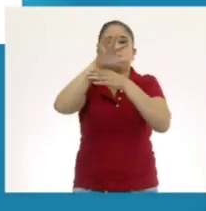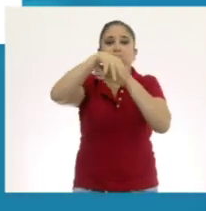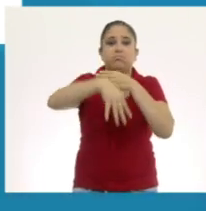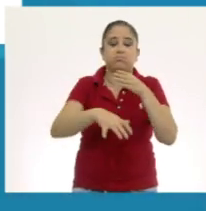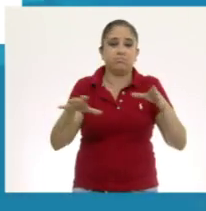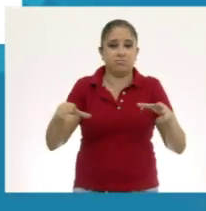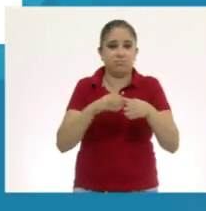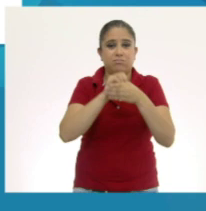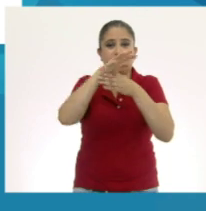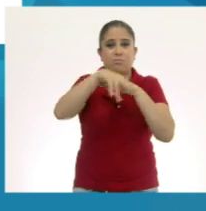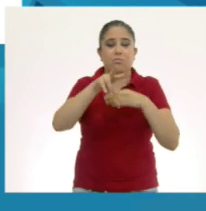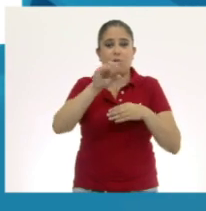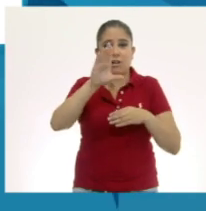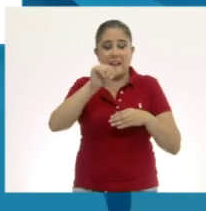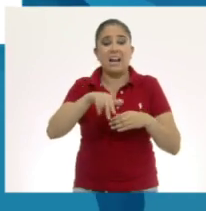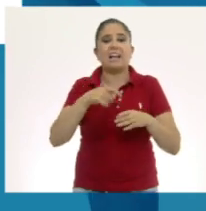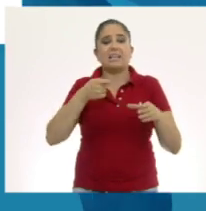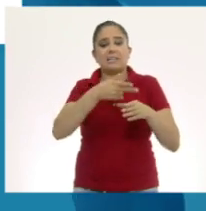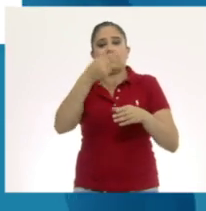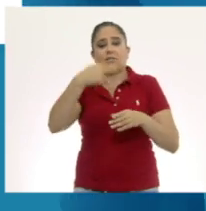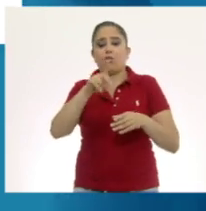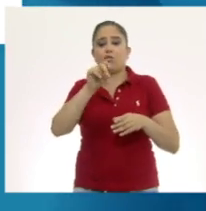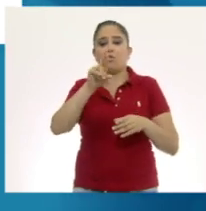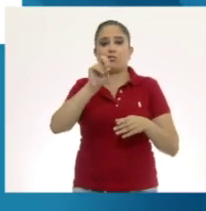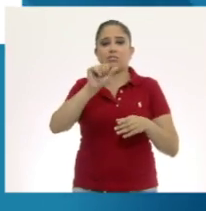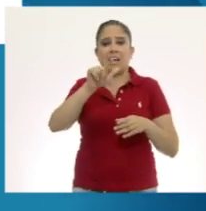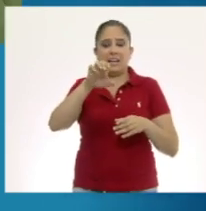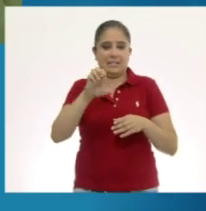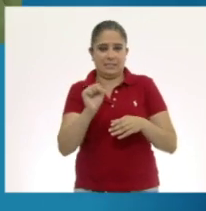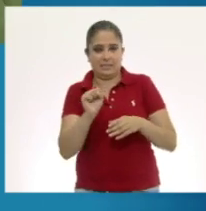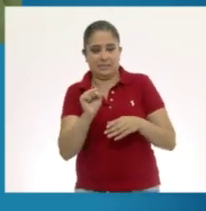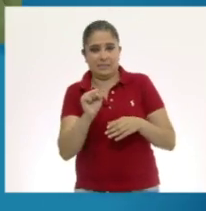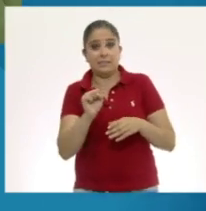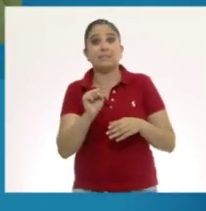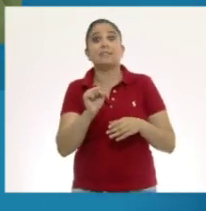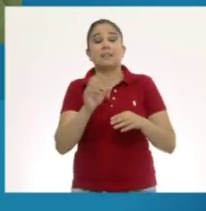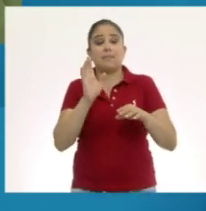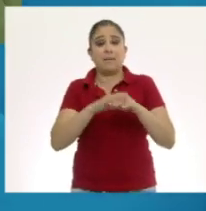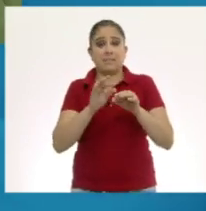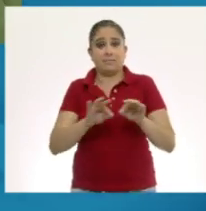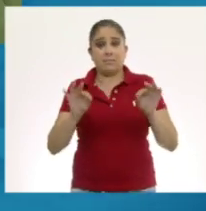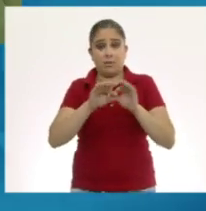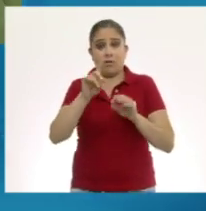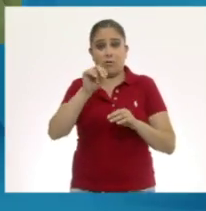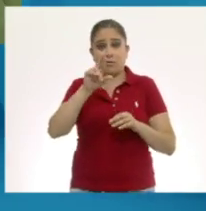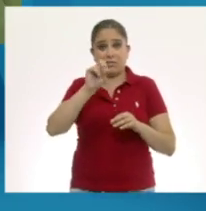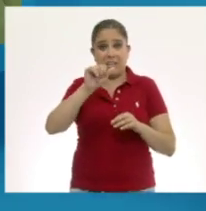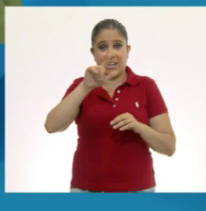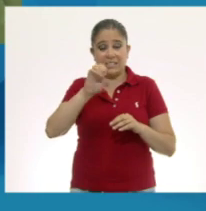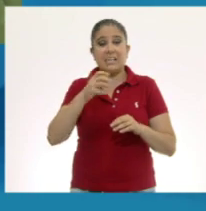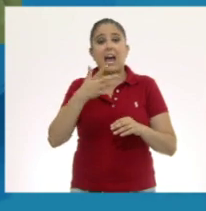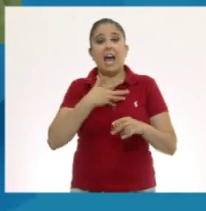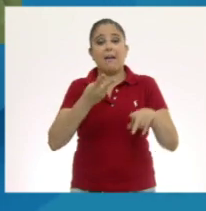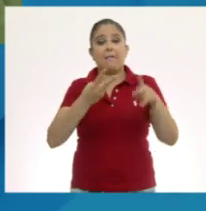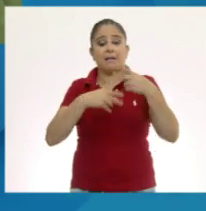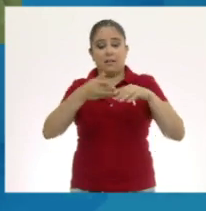montañosas submarinas, llamadas dorsales oceánicas. Las principales dorsales se localizan en medio de los